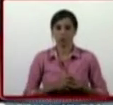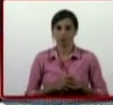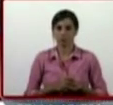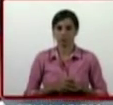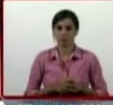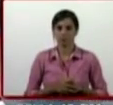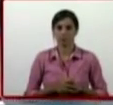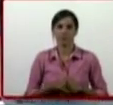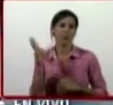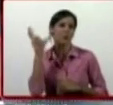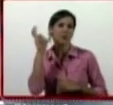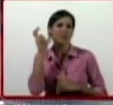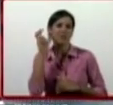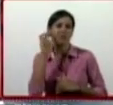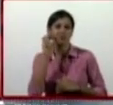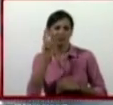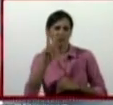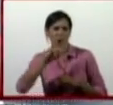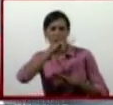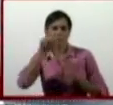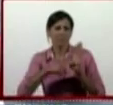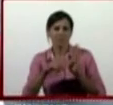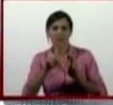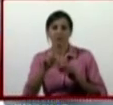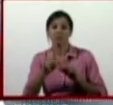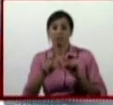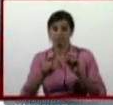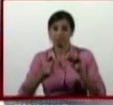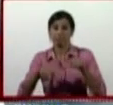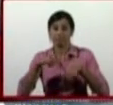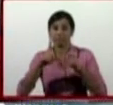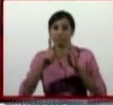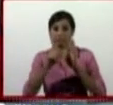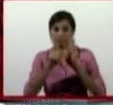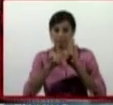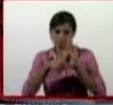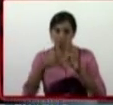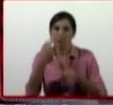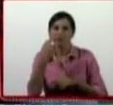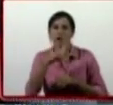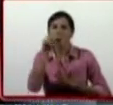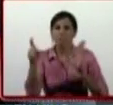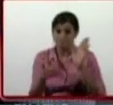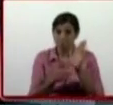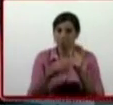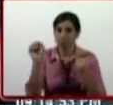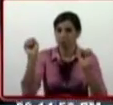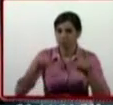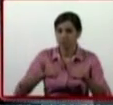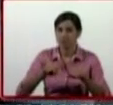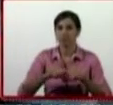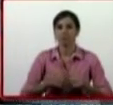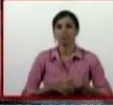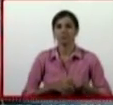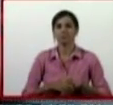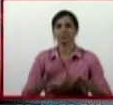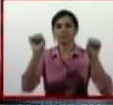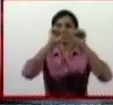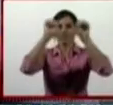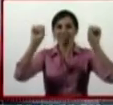escuchando, aquí no la estábamos viendo completa. Después, sí empecé a verla por el sistema de